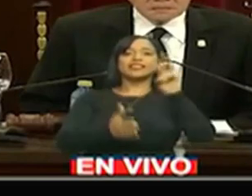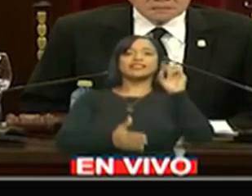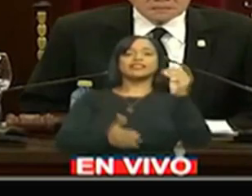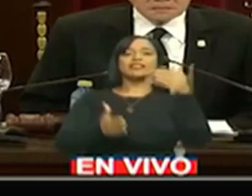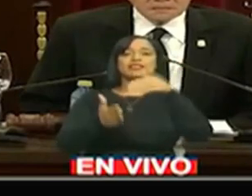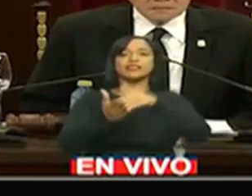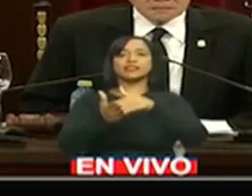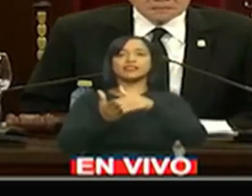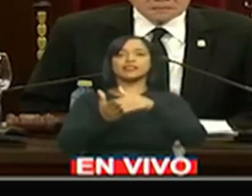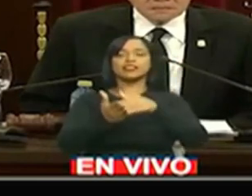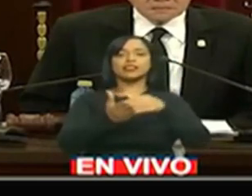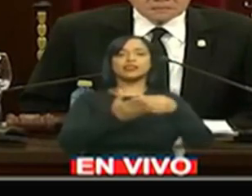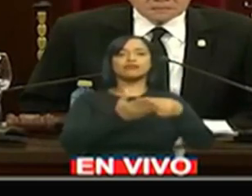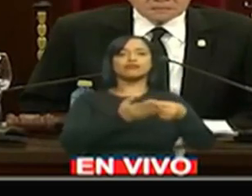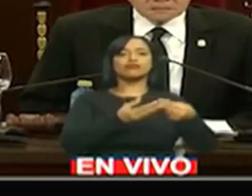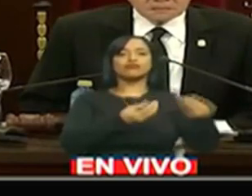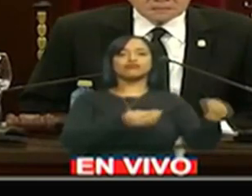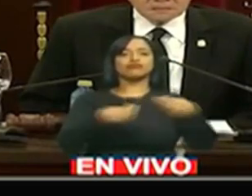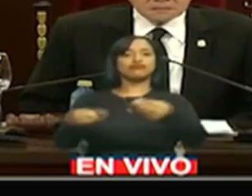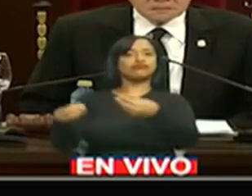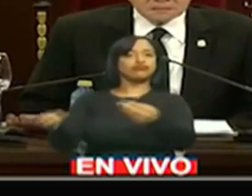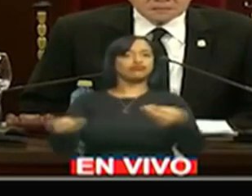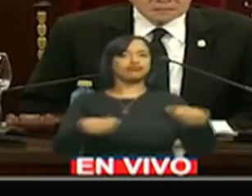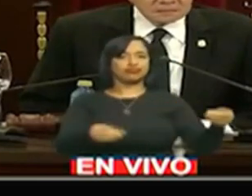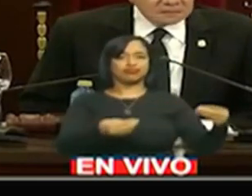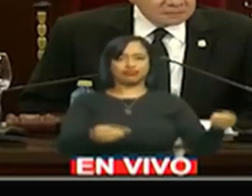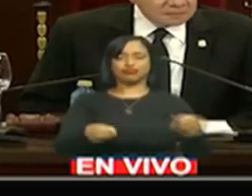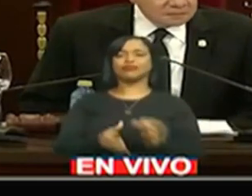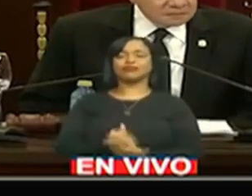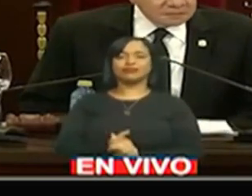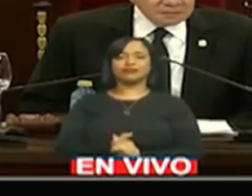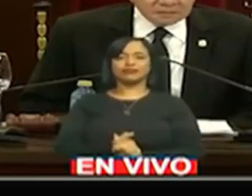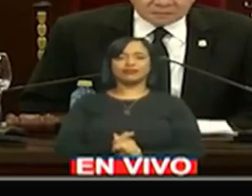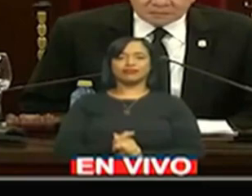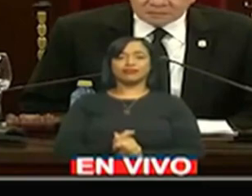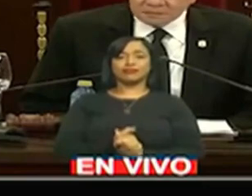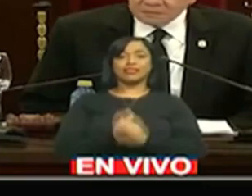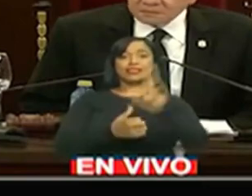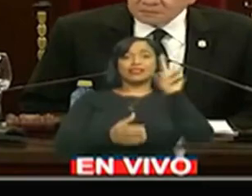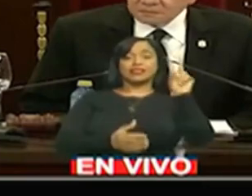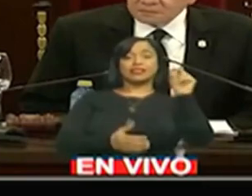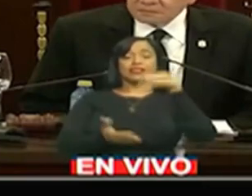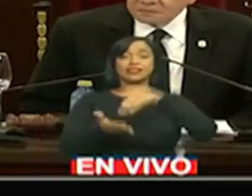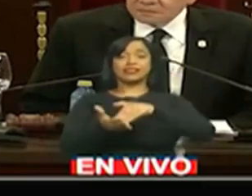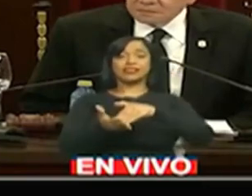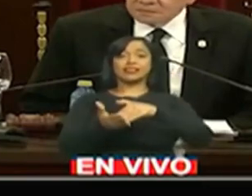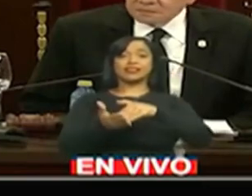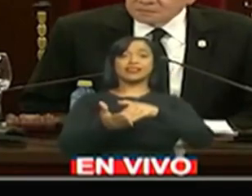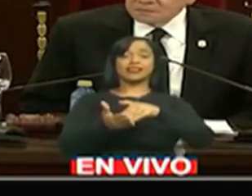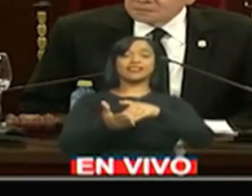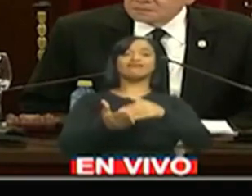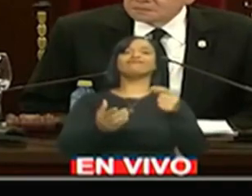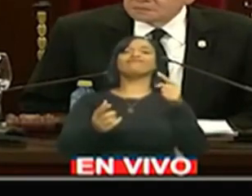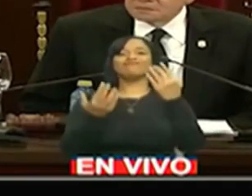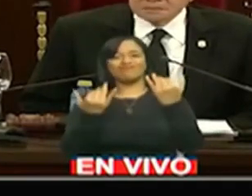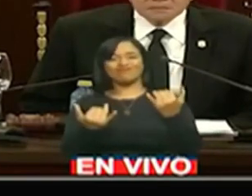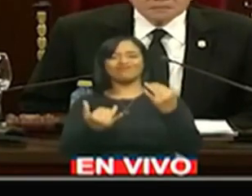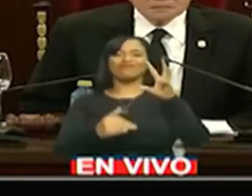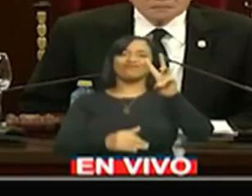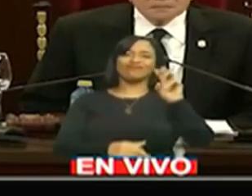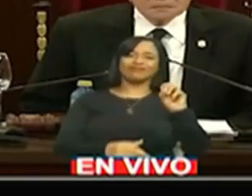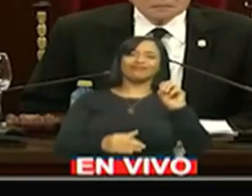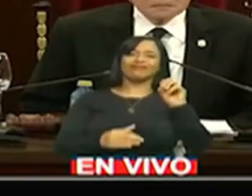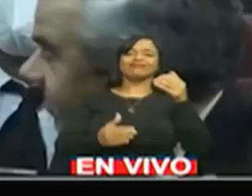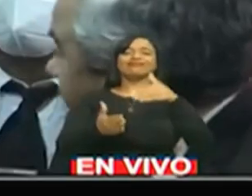raciones, y oigan bien, de 20.000 a 66.000 raciones,